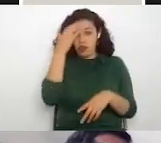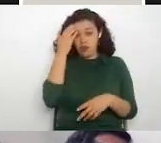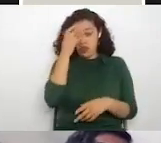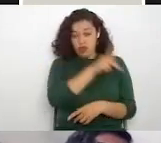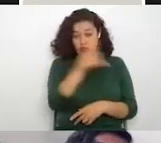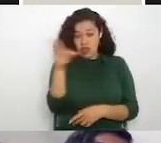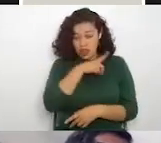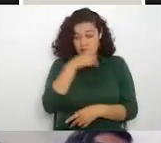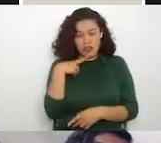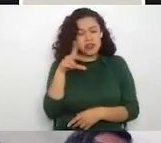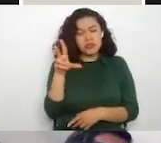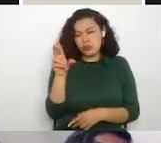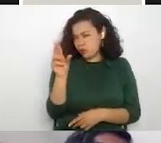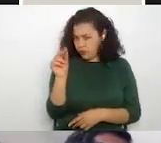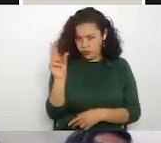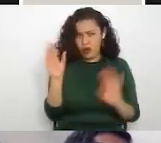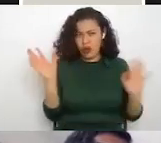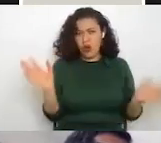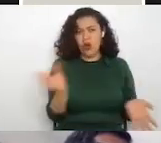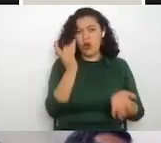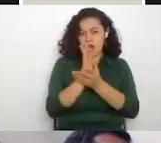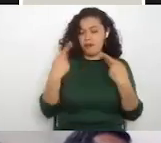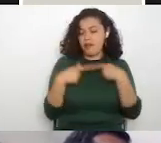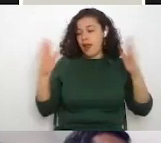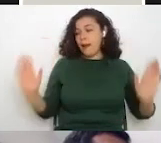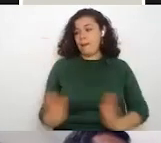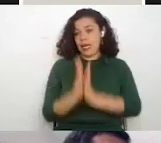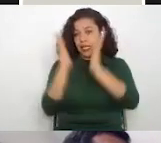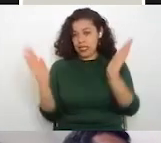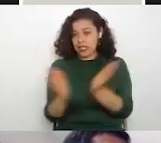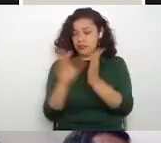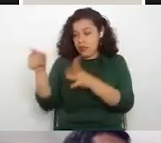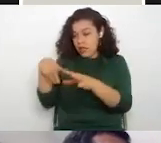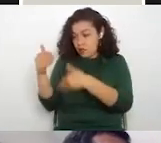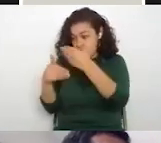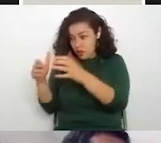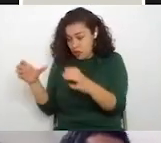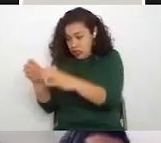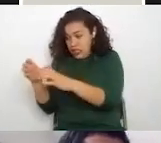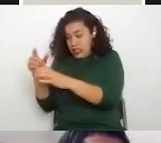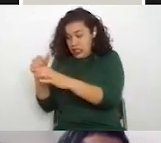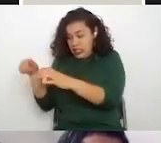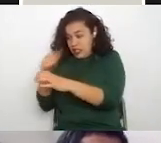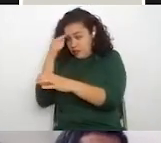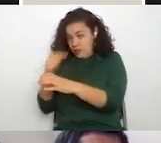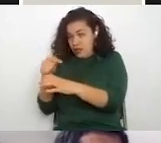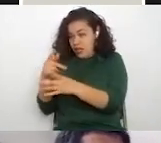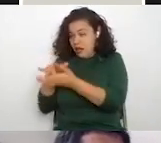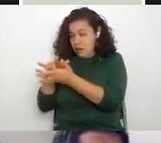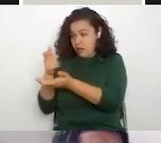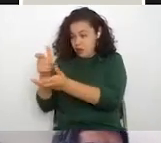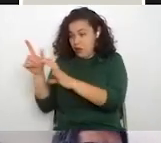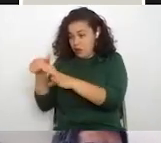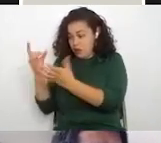tal vez solamente las personas involucradas en ese proceso del otorgamiento del apoyo, pues